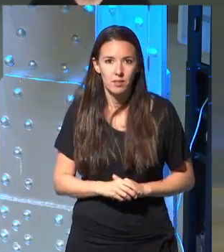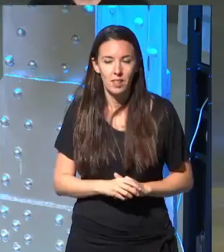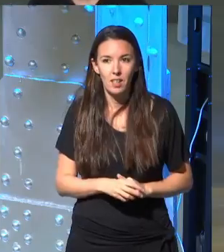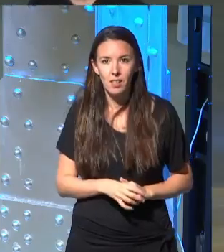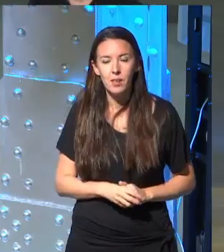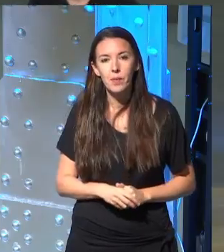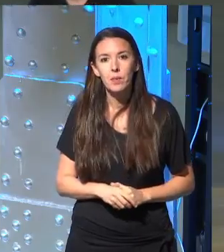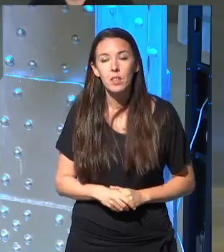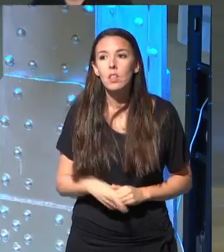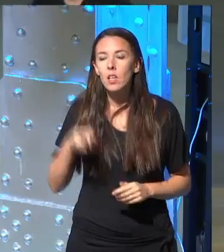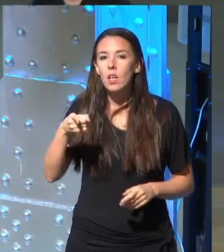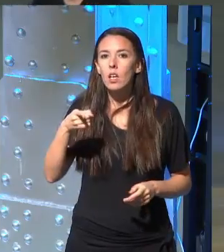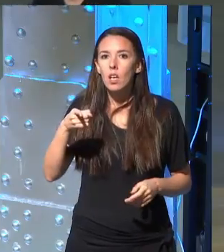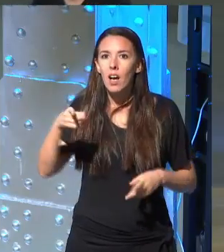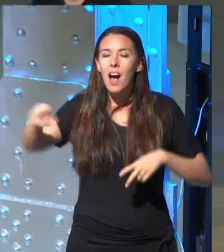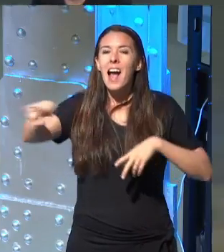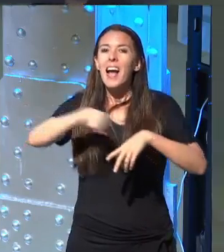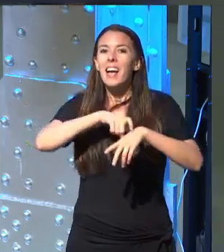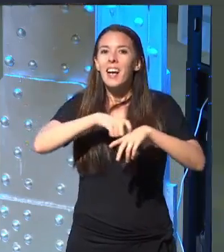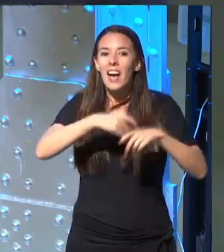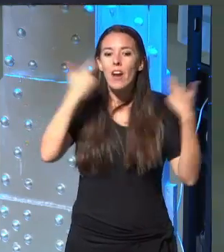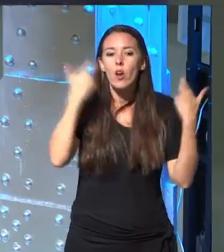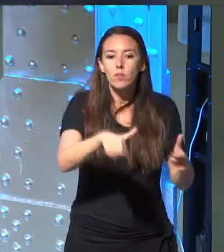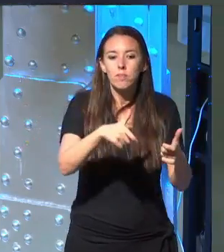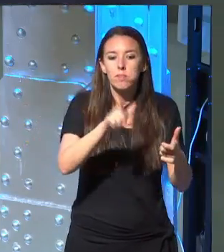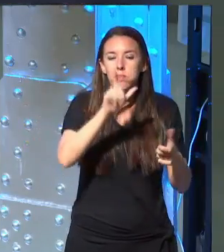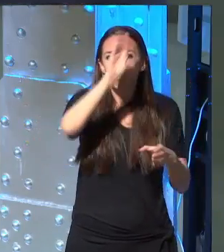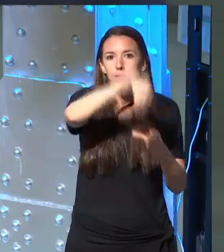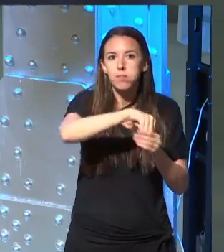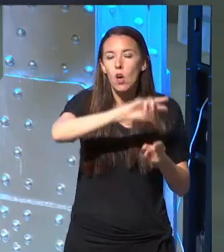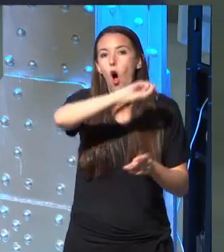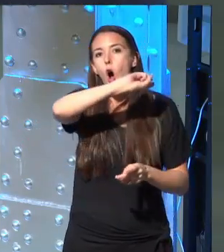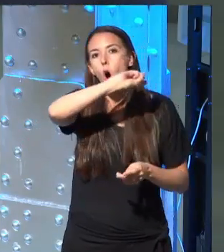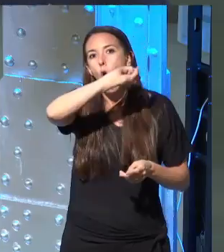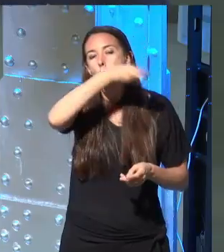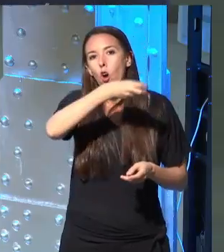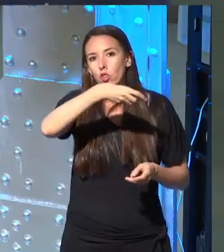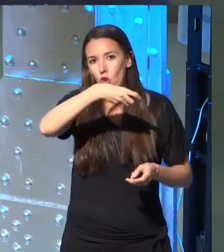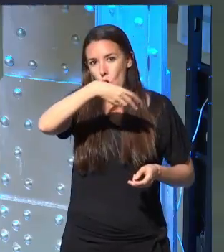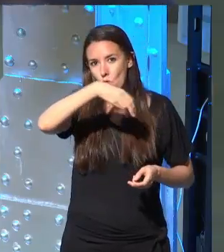hombre. ¿En qué género categorizarías la historia del otro Manuel? Pregunta Lucho.